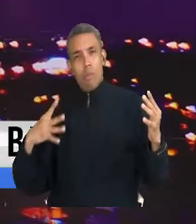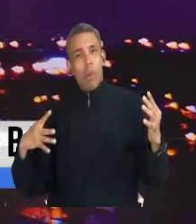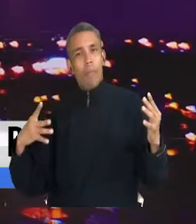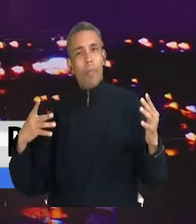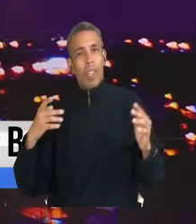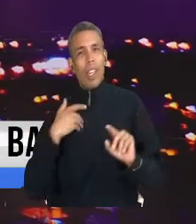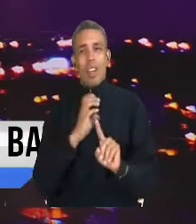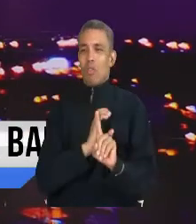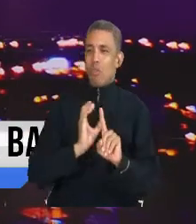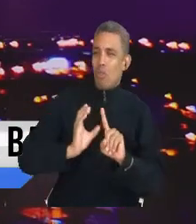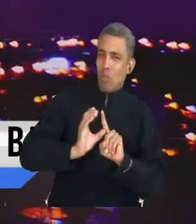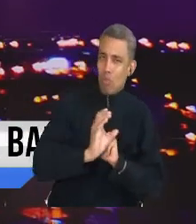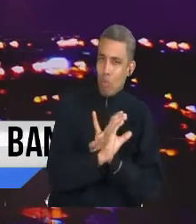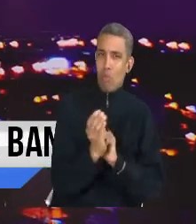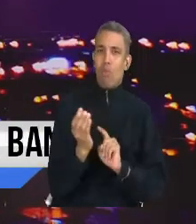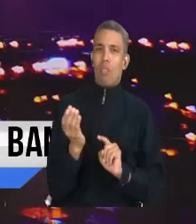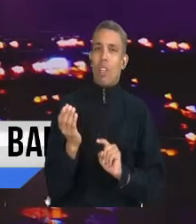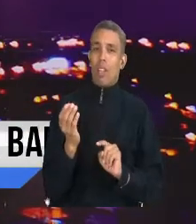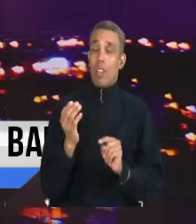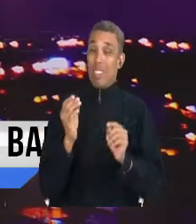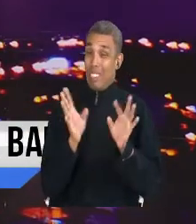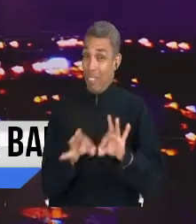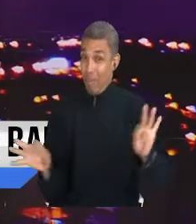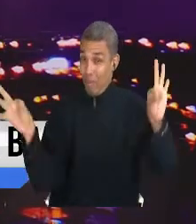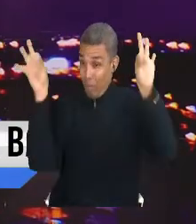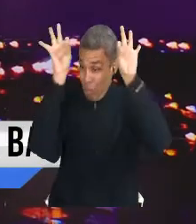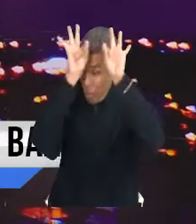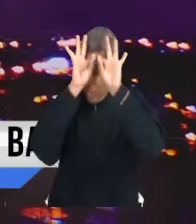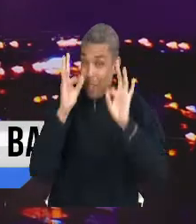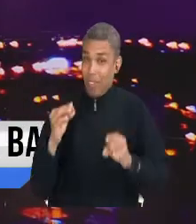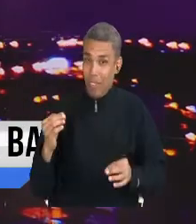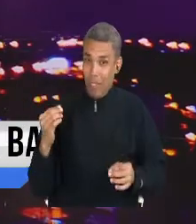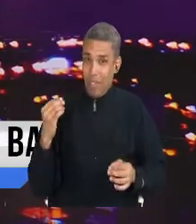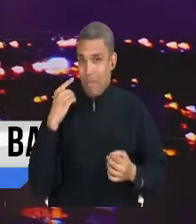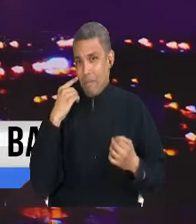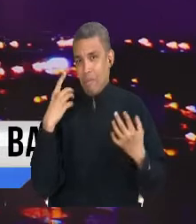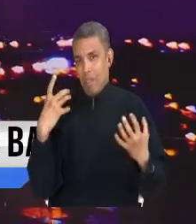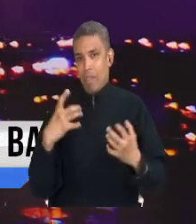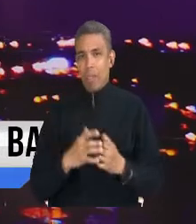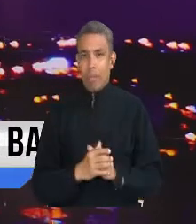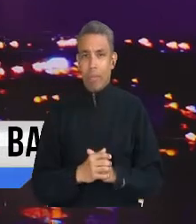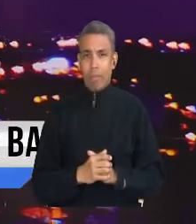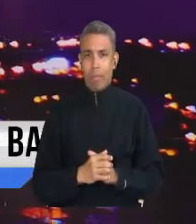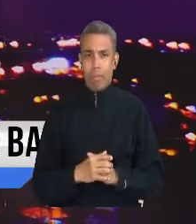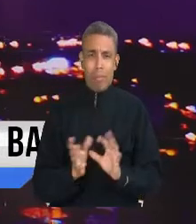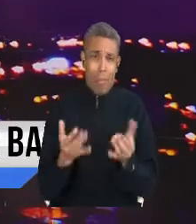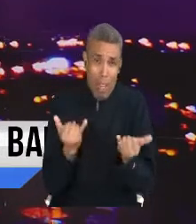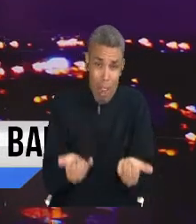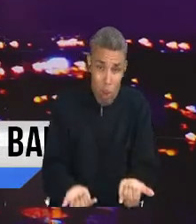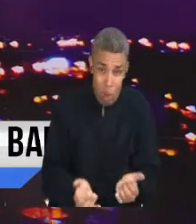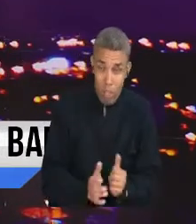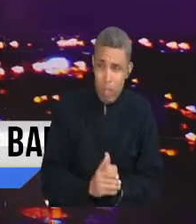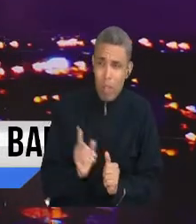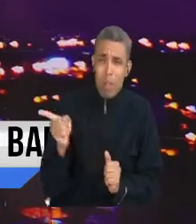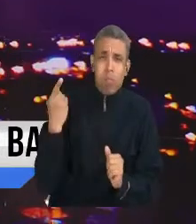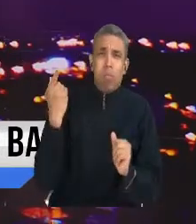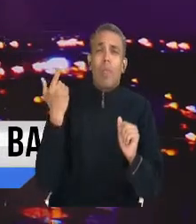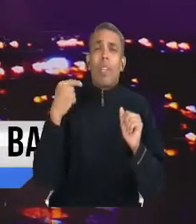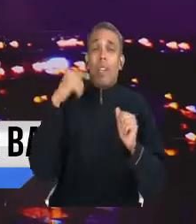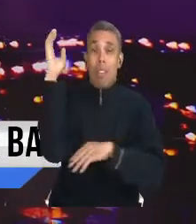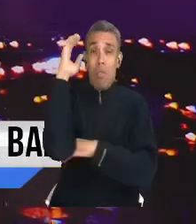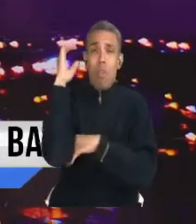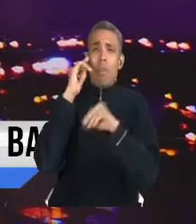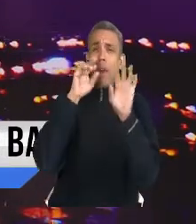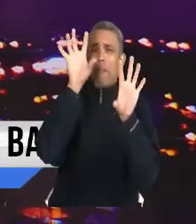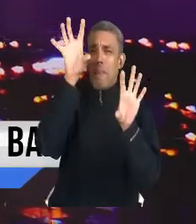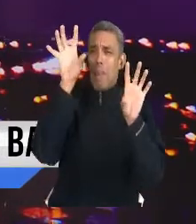la música, los medios están invadidos de muchos sones y ritmos foráneos que realmente